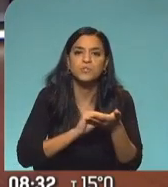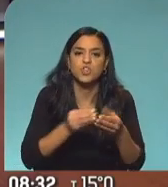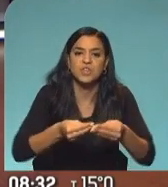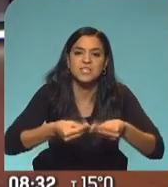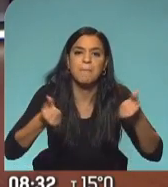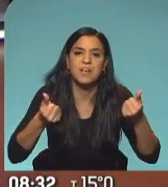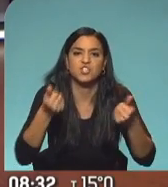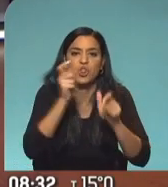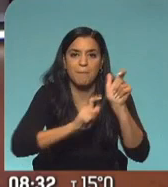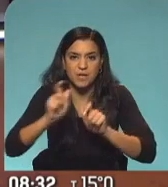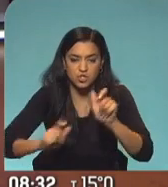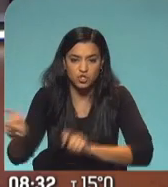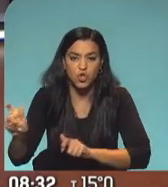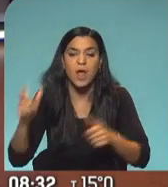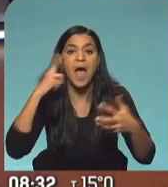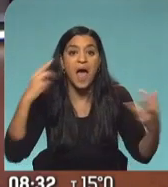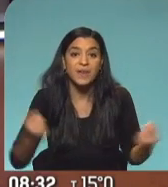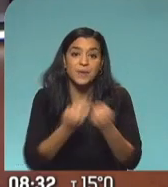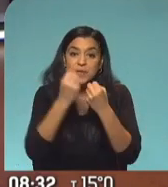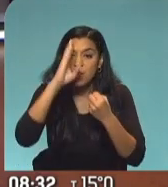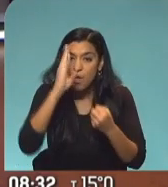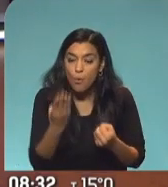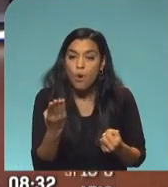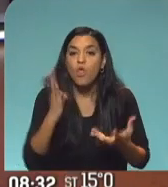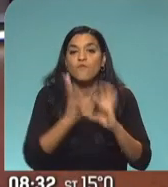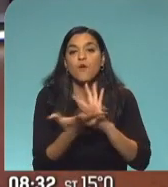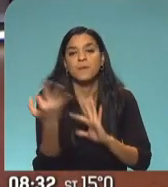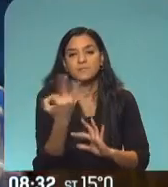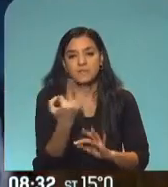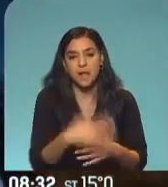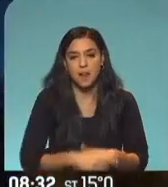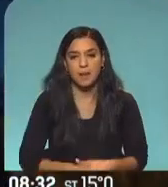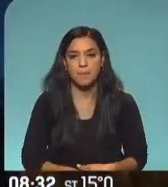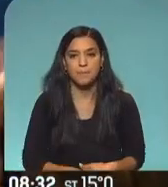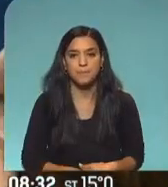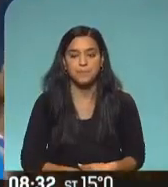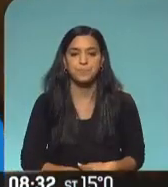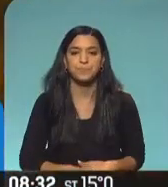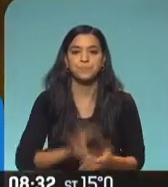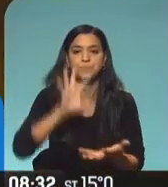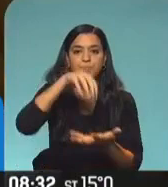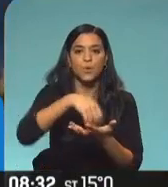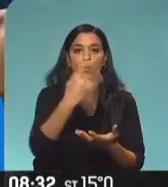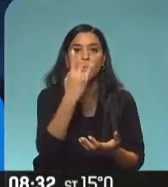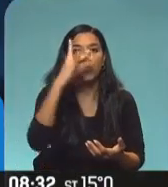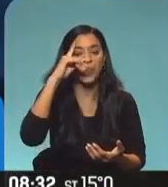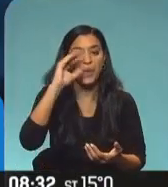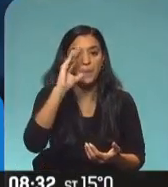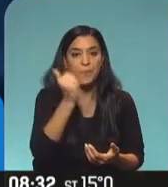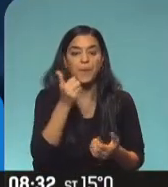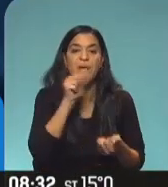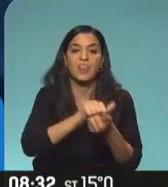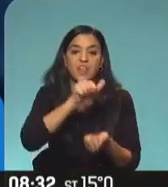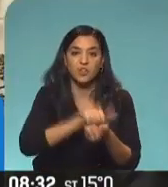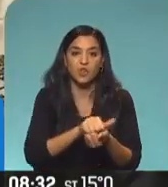Desaparición de Personas. Aniversario que fue recordado de una manera muy especial. En la sede de UDEBA, Editorial Universitaria